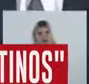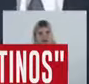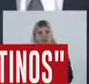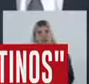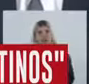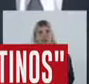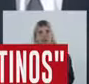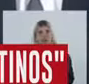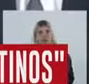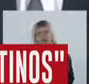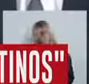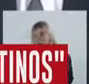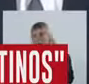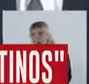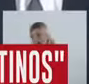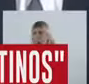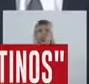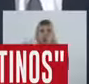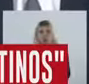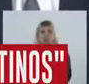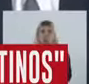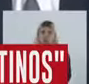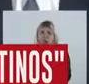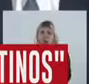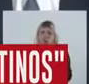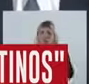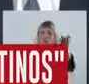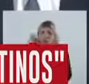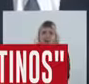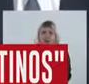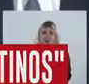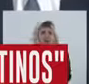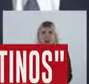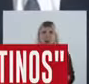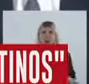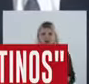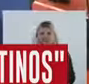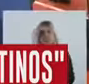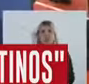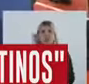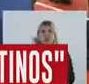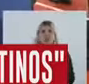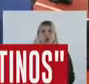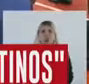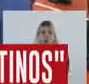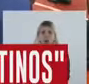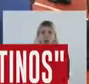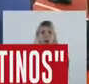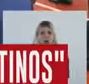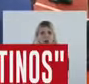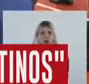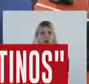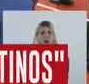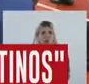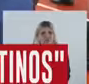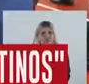Y después nos dimos cuenta que había muchos argentinos que no estaban con trabajos regulares, sino